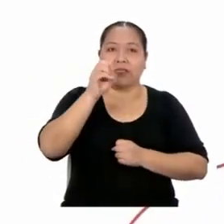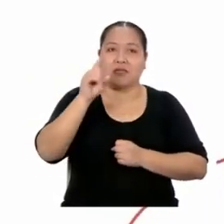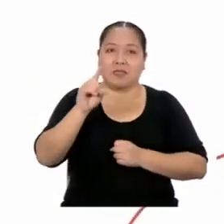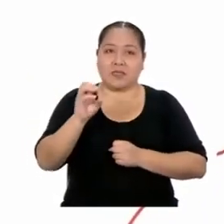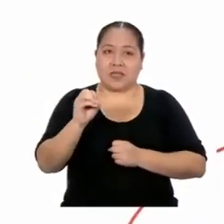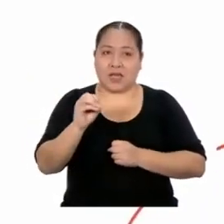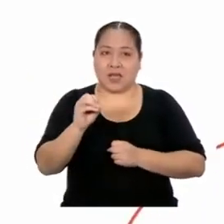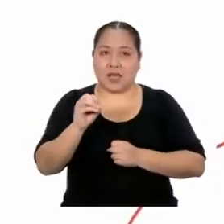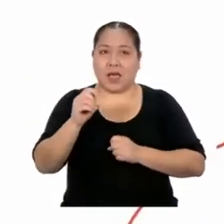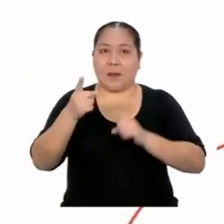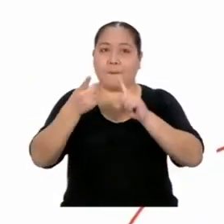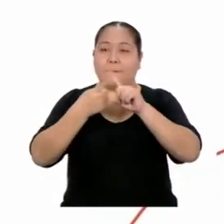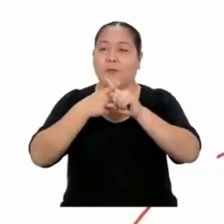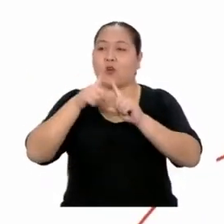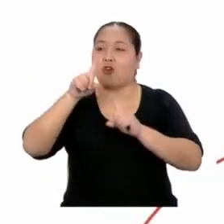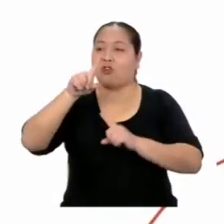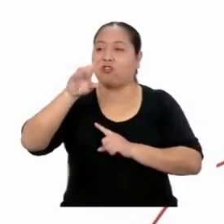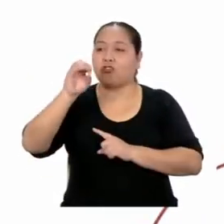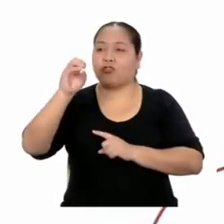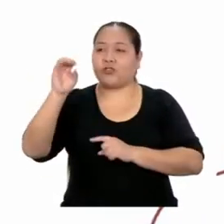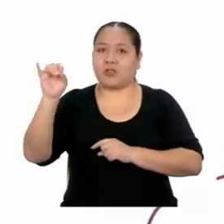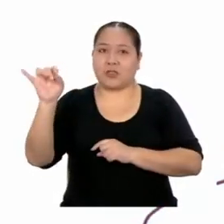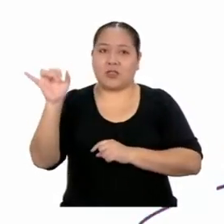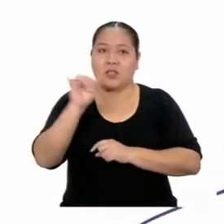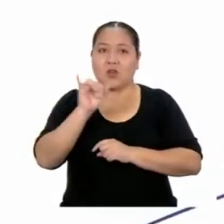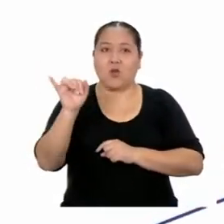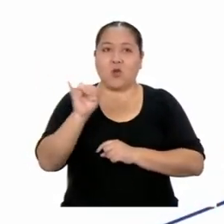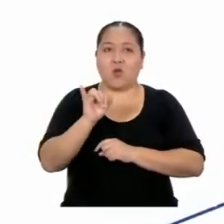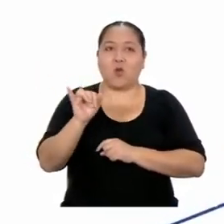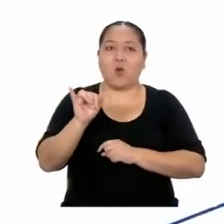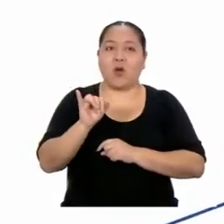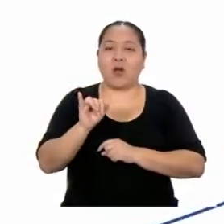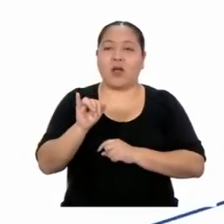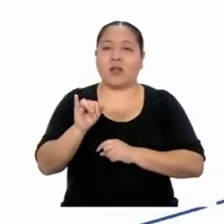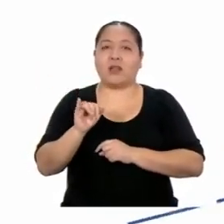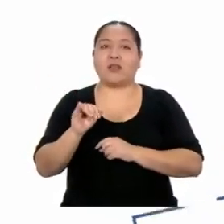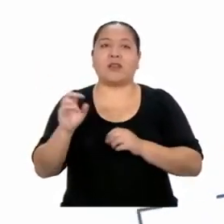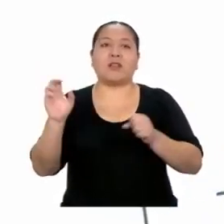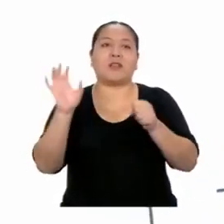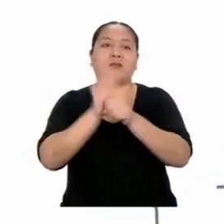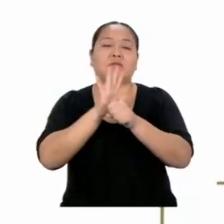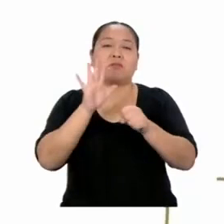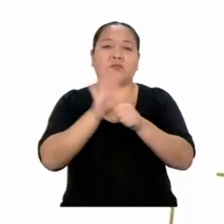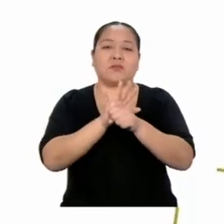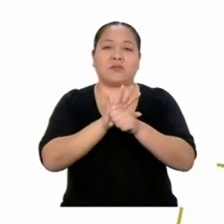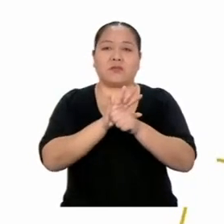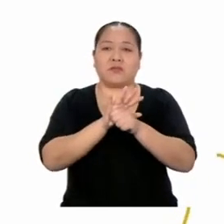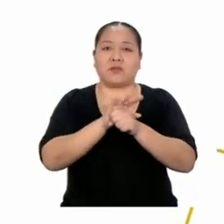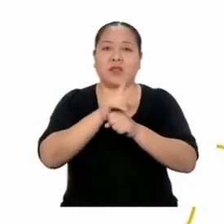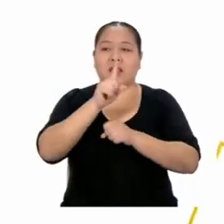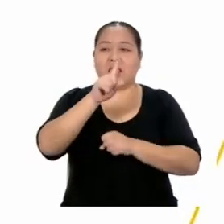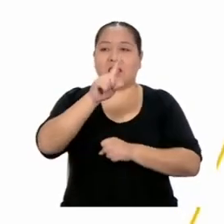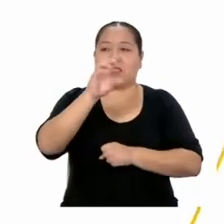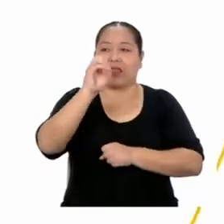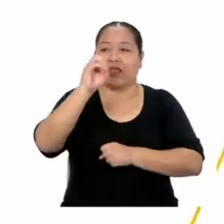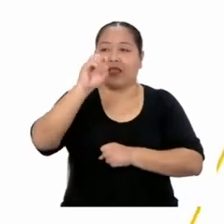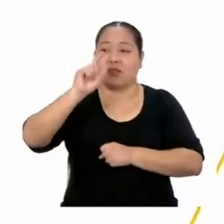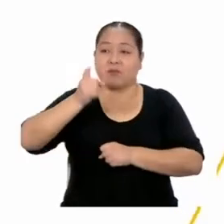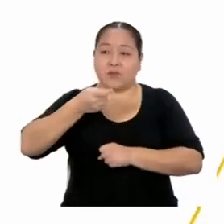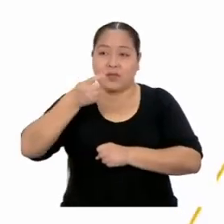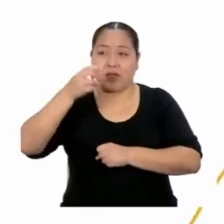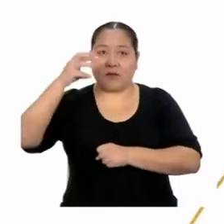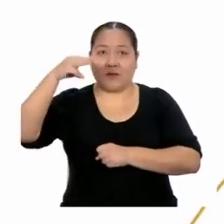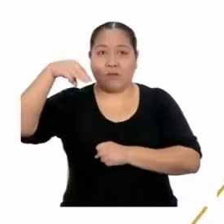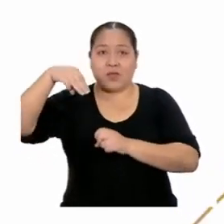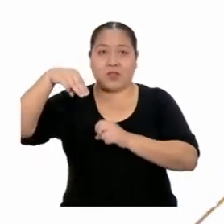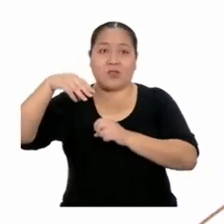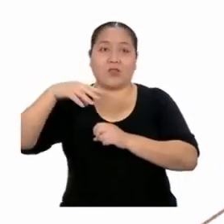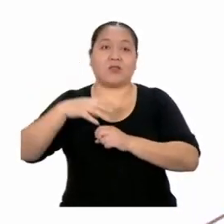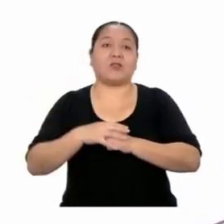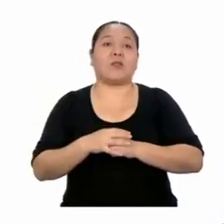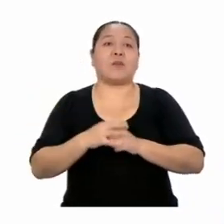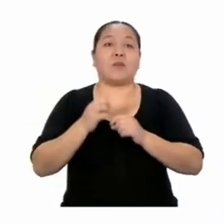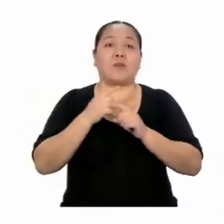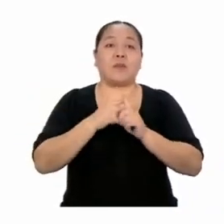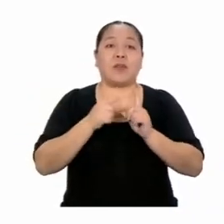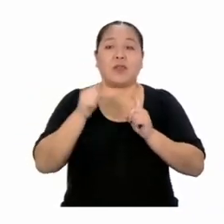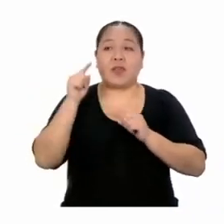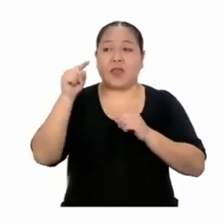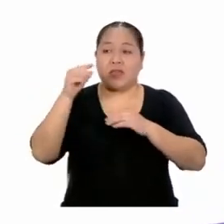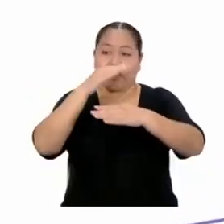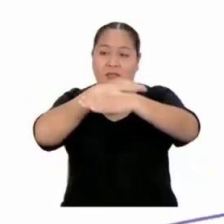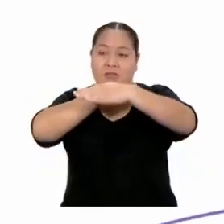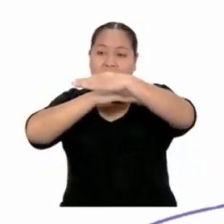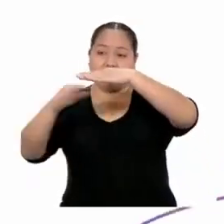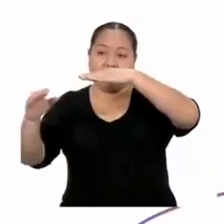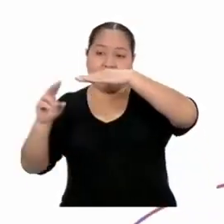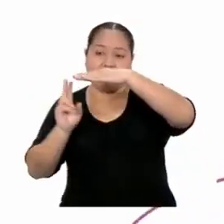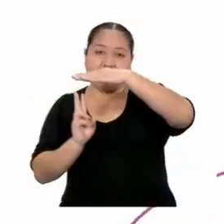100, obtendremos, como hace un rato, el área total del cuadrado, 10.000 metros. Pero en este caso, hay una